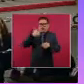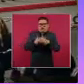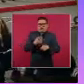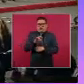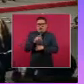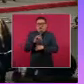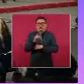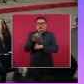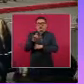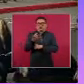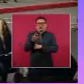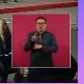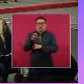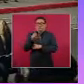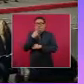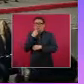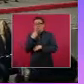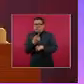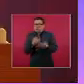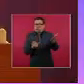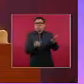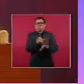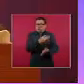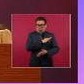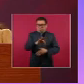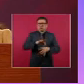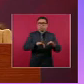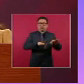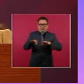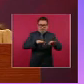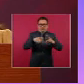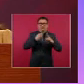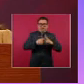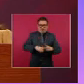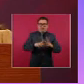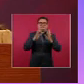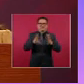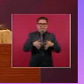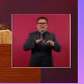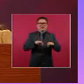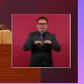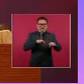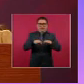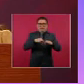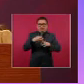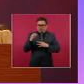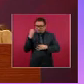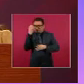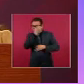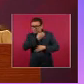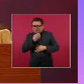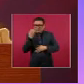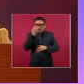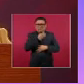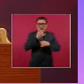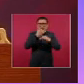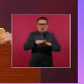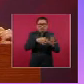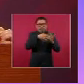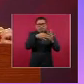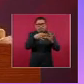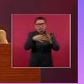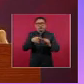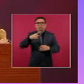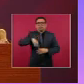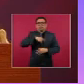Laida Sansores y su equipo determinó que empezáramos a trabajar, y estamos trabajando en el estudio previo y justificativo para